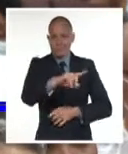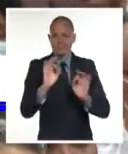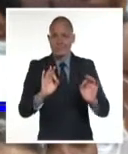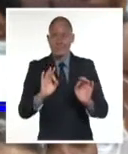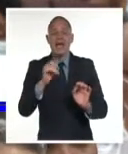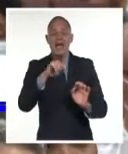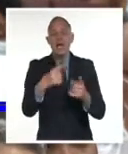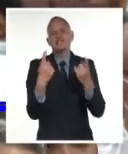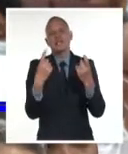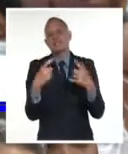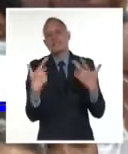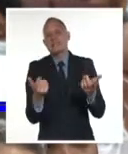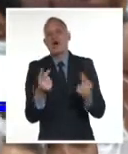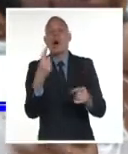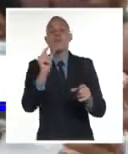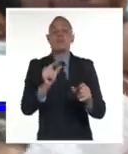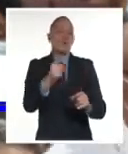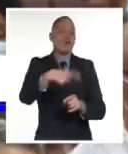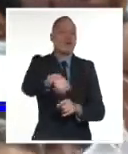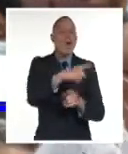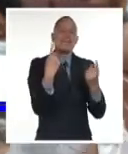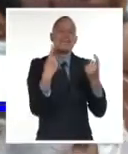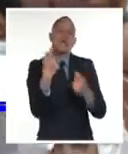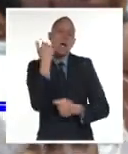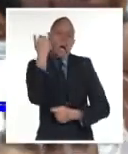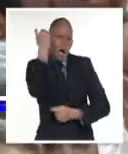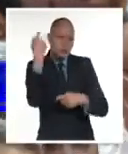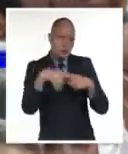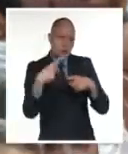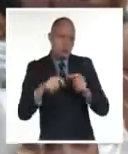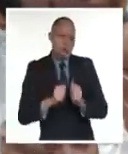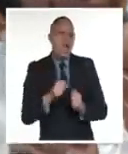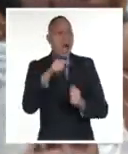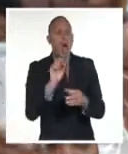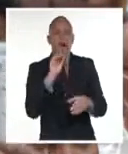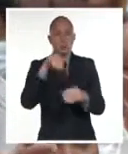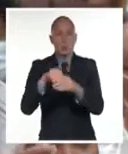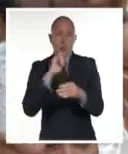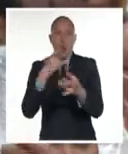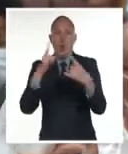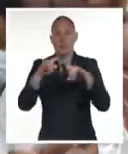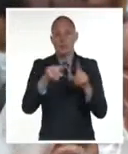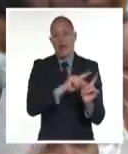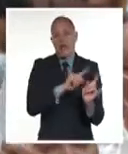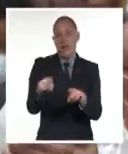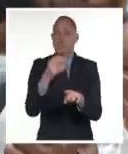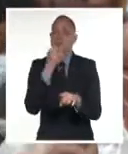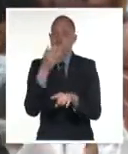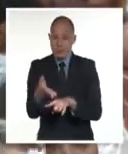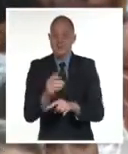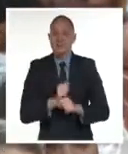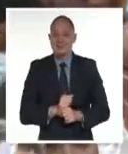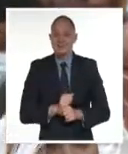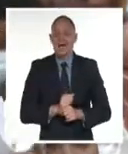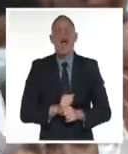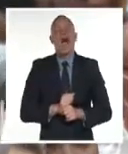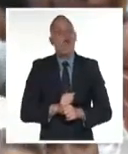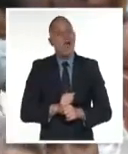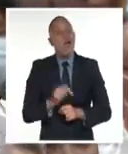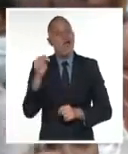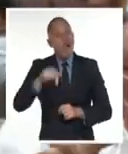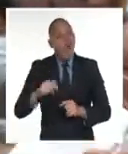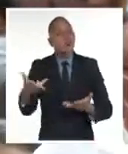de demandas de capacitación. Bueno, allí también está la universidad. Y esa también, o ese también es un tema de discusión